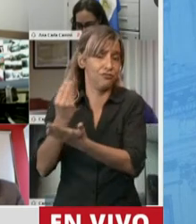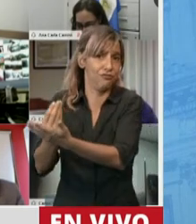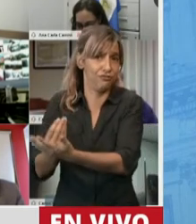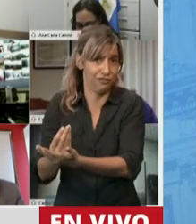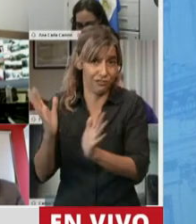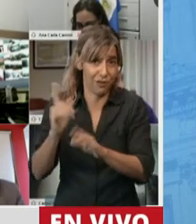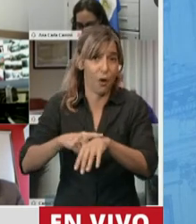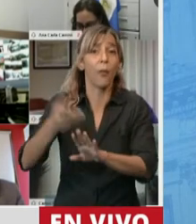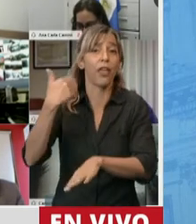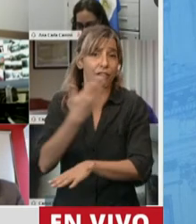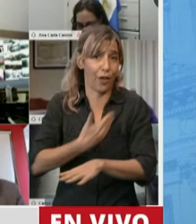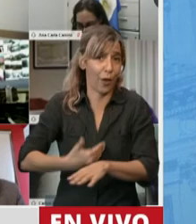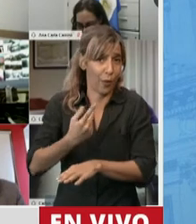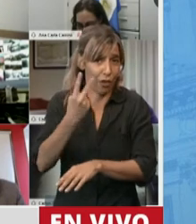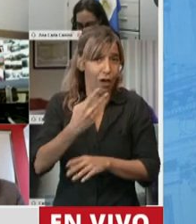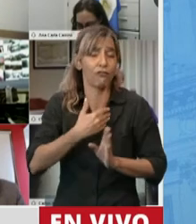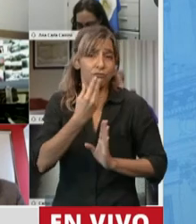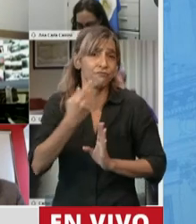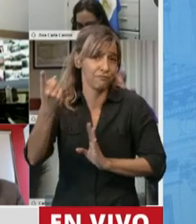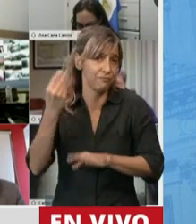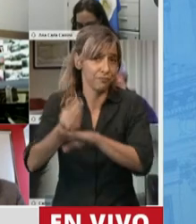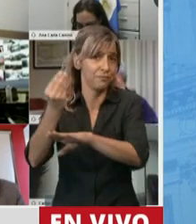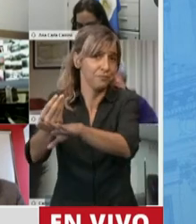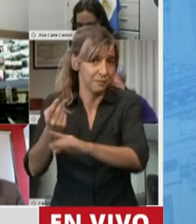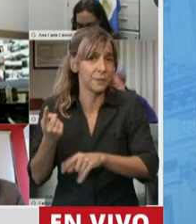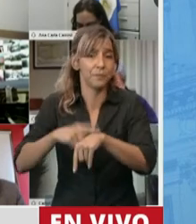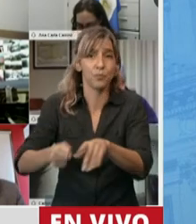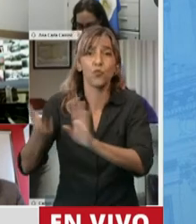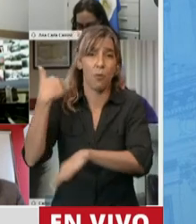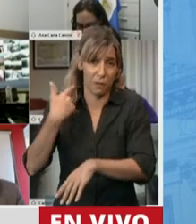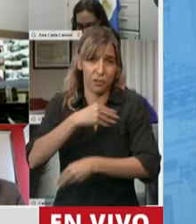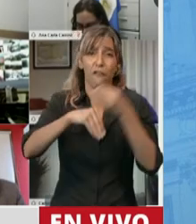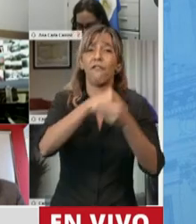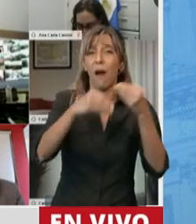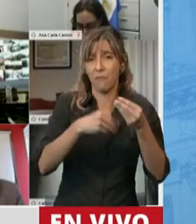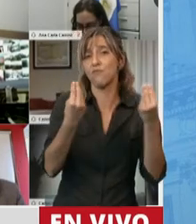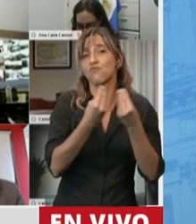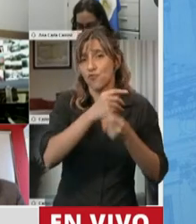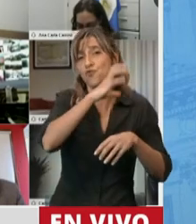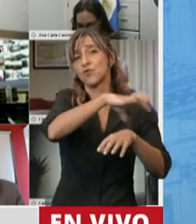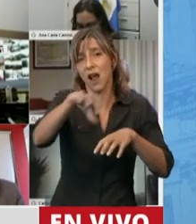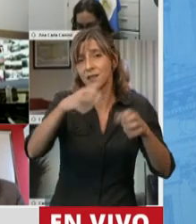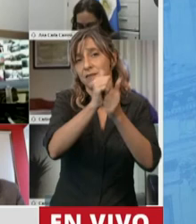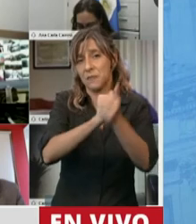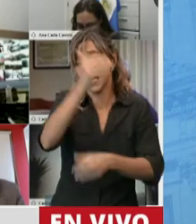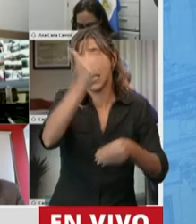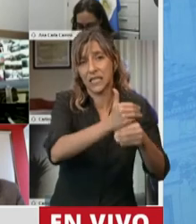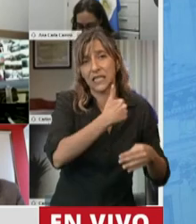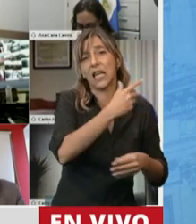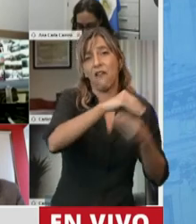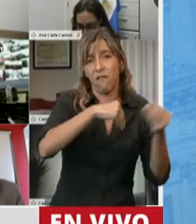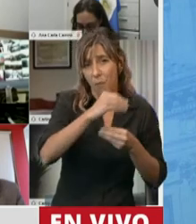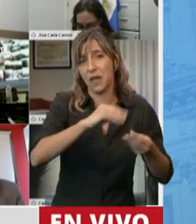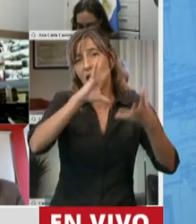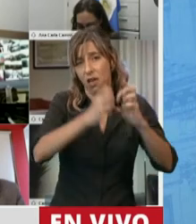han dado como resultado la pérdida de muchas familias de su sustento económico, el cierre de empresas y de comercios. Así que